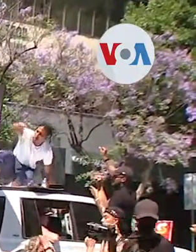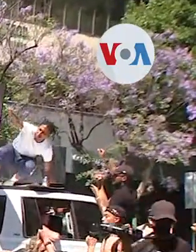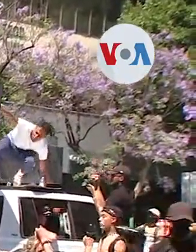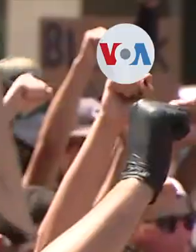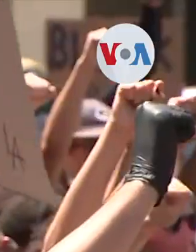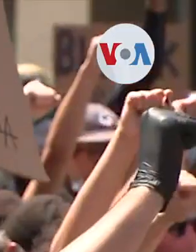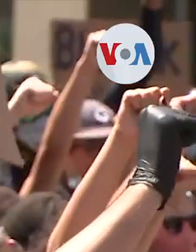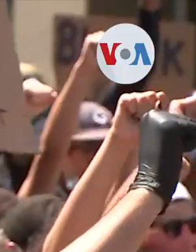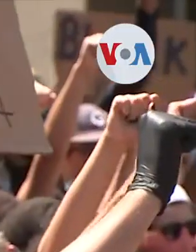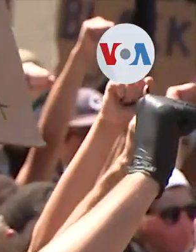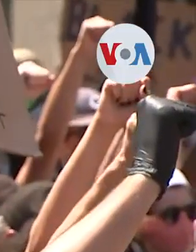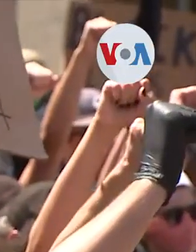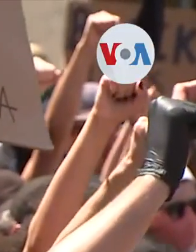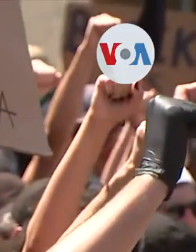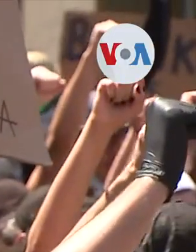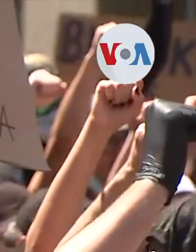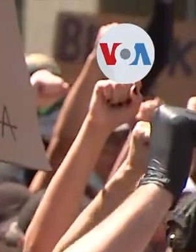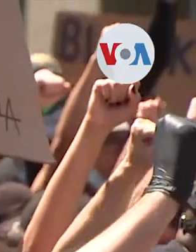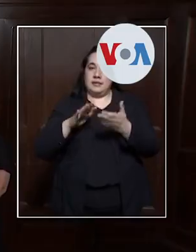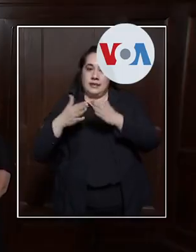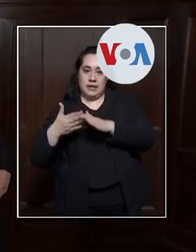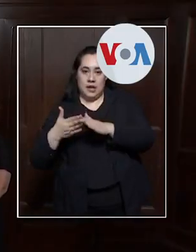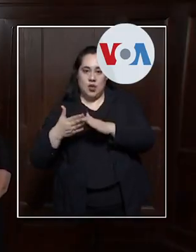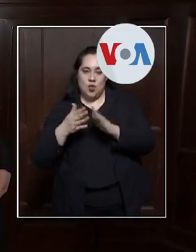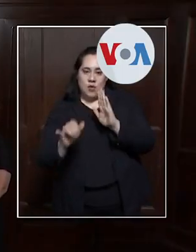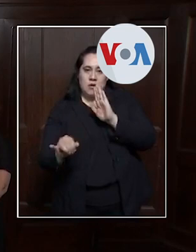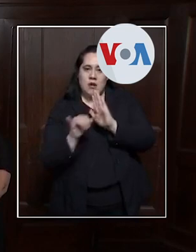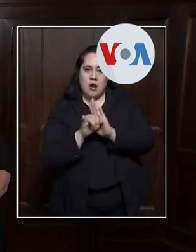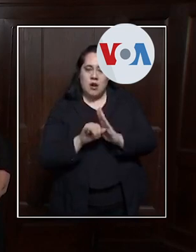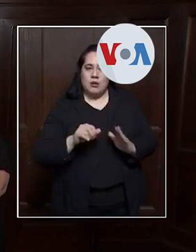en comunidades subatendidas. Para identificar